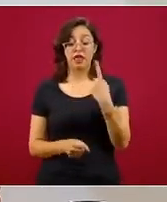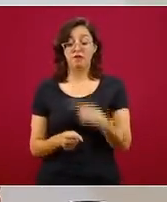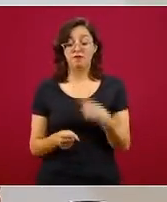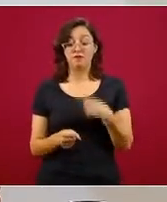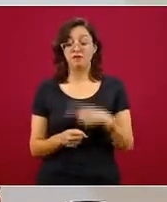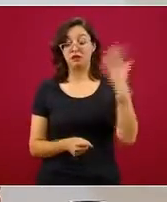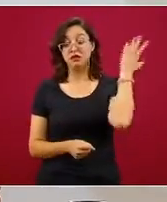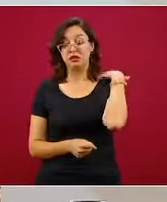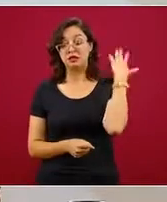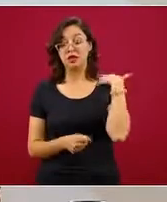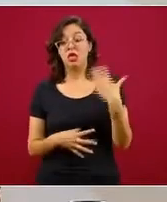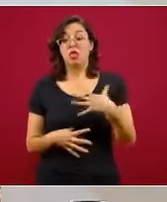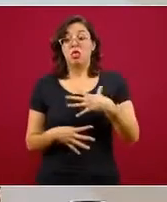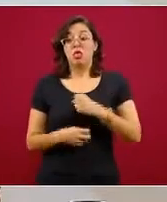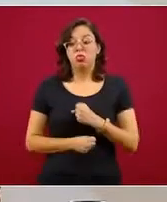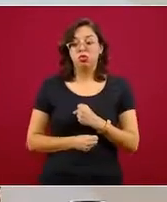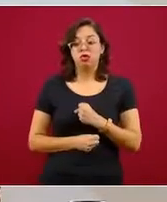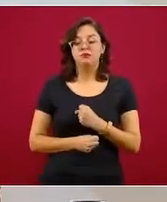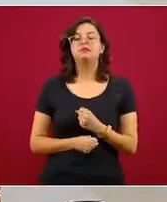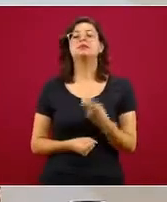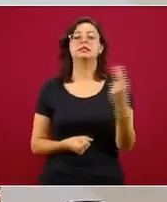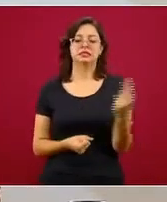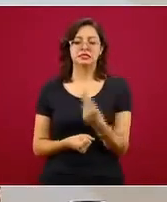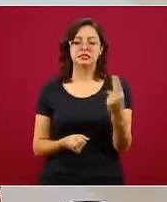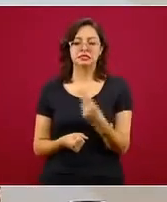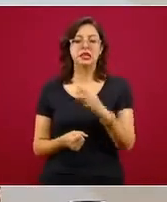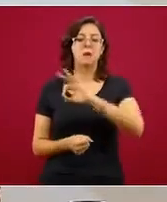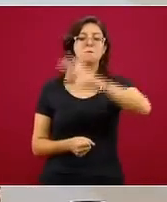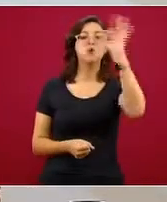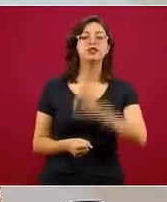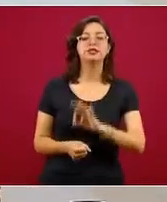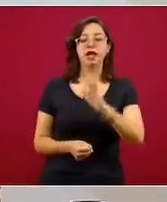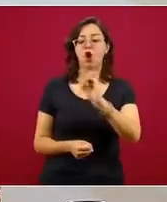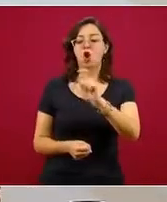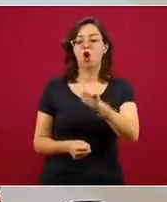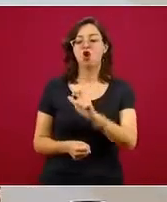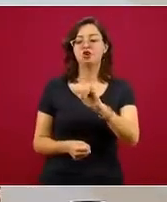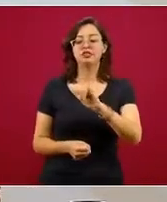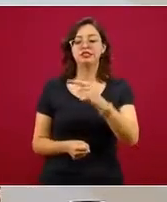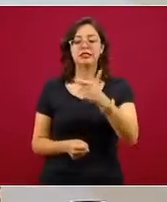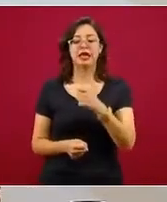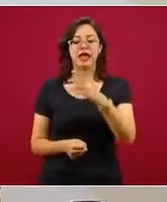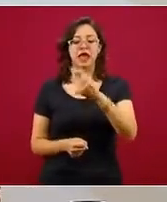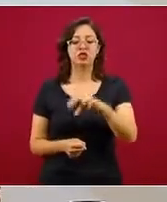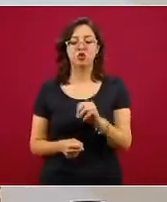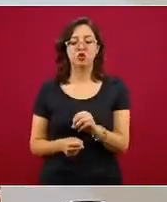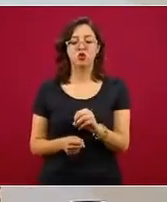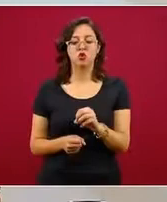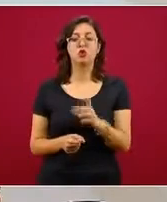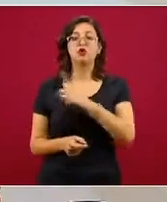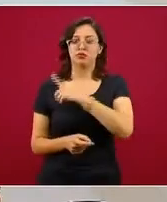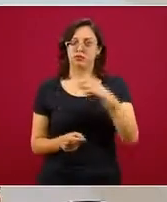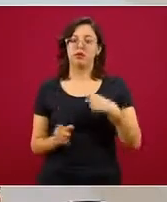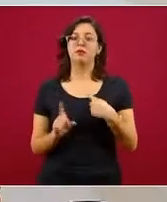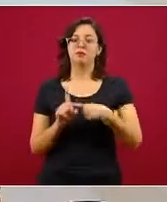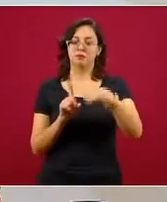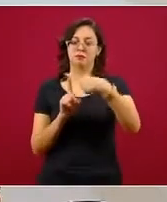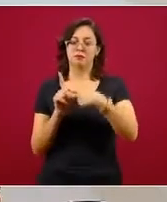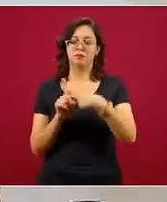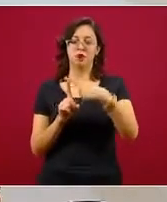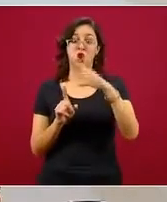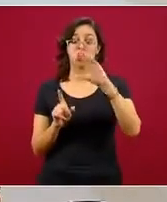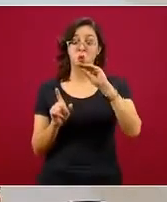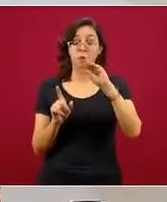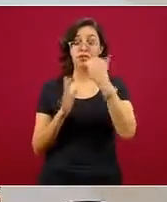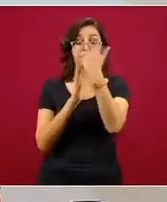útil monitorear, vigilar que el porcentaje de oxigenación no baje de ciertos valores críticos, como podría ser por debajo